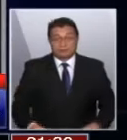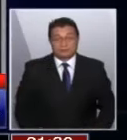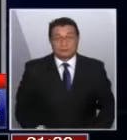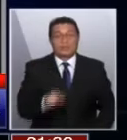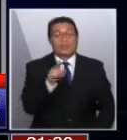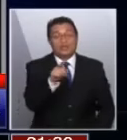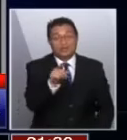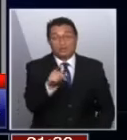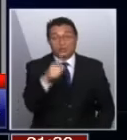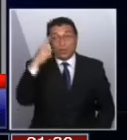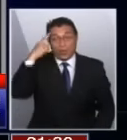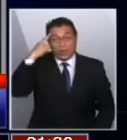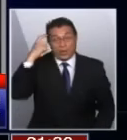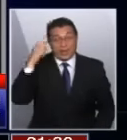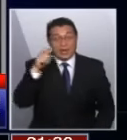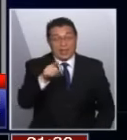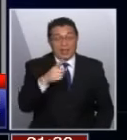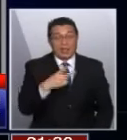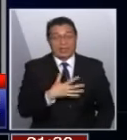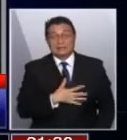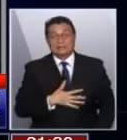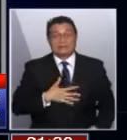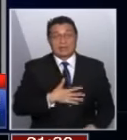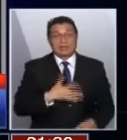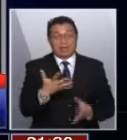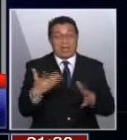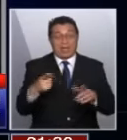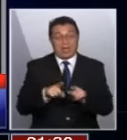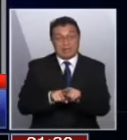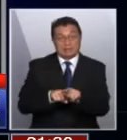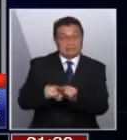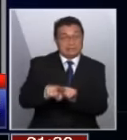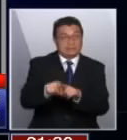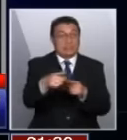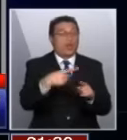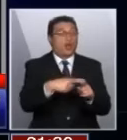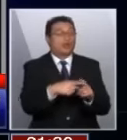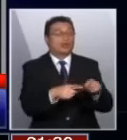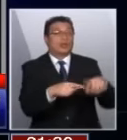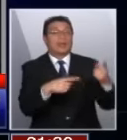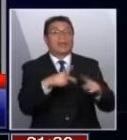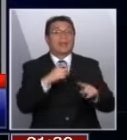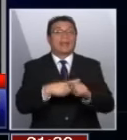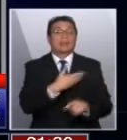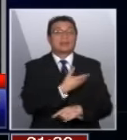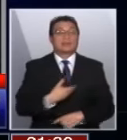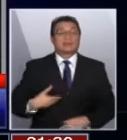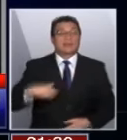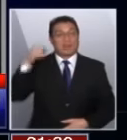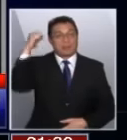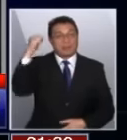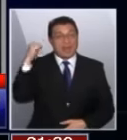usted en ese sentido cree que siente o que tiene más ventaja respecto a al expresidente Sebastián